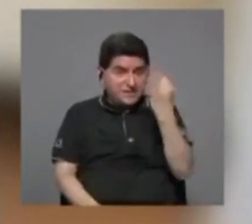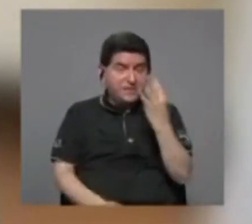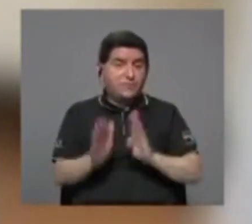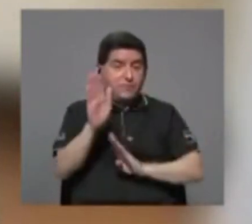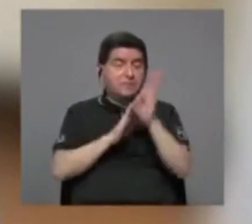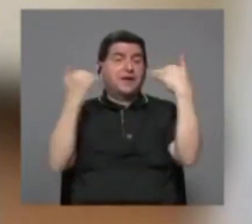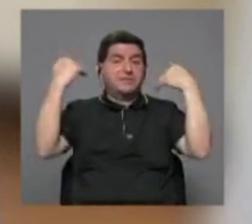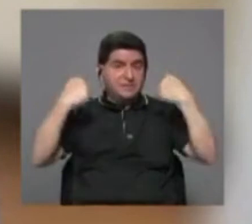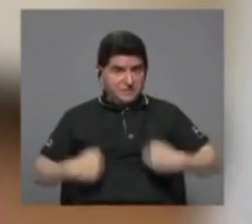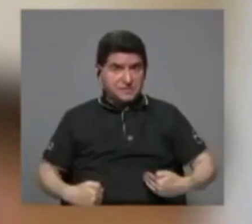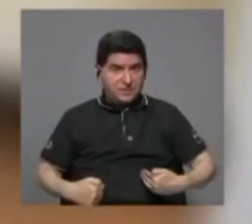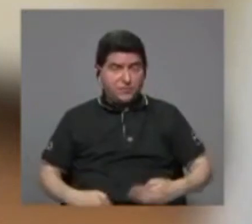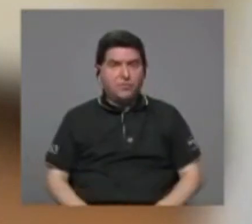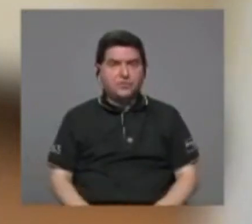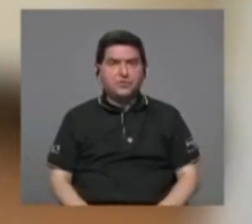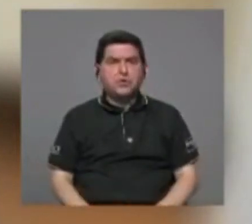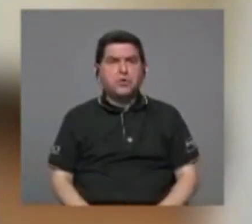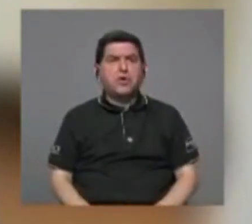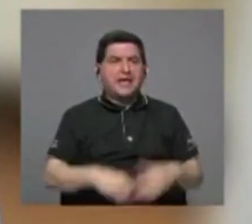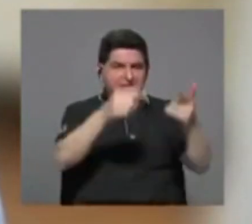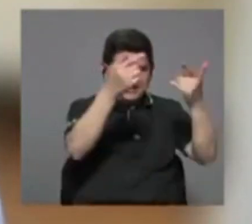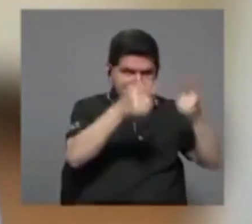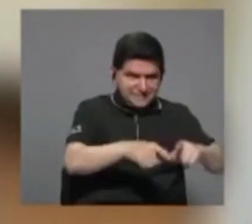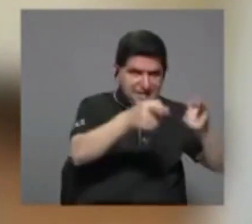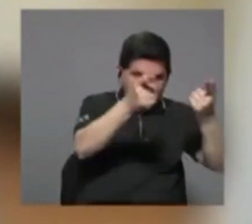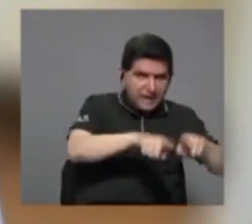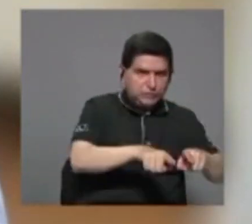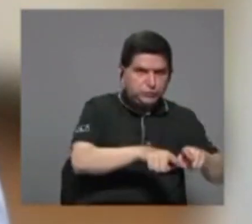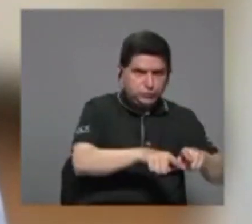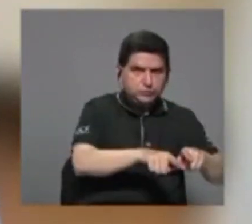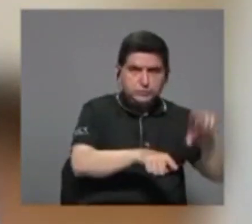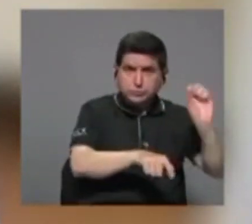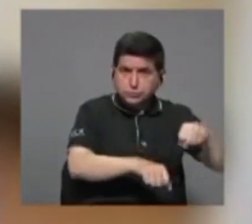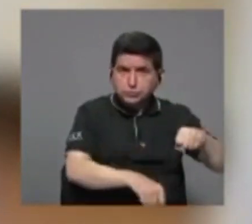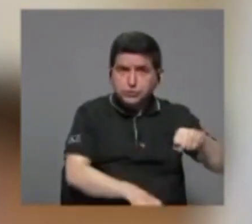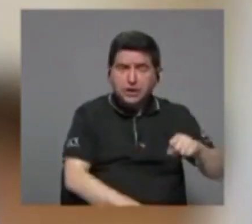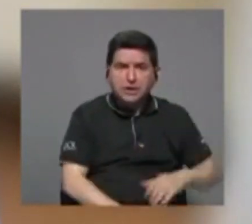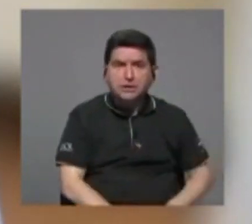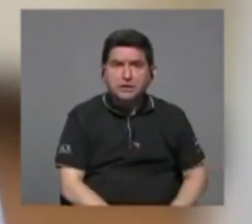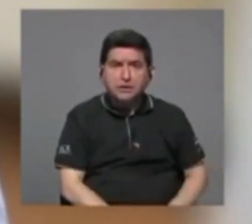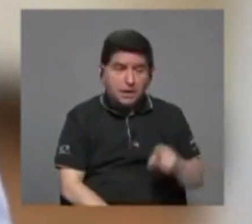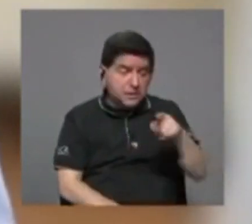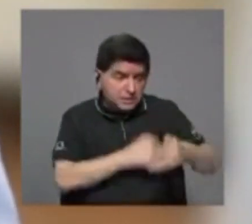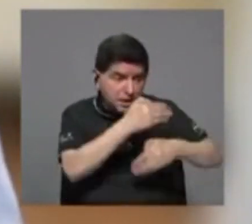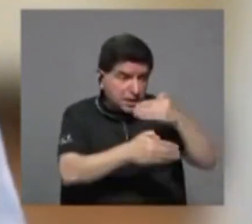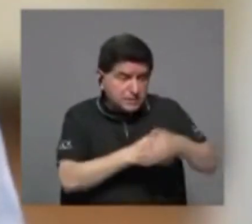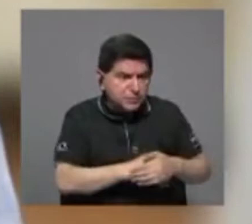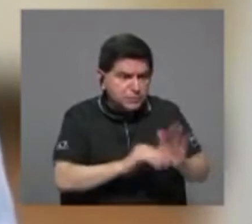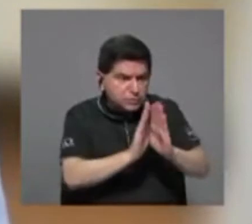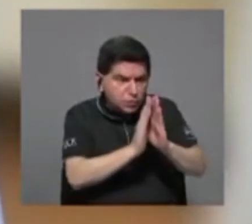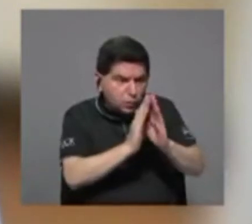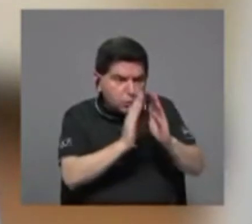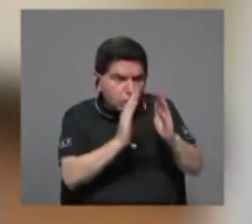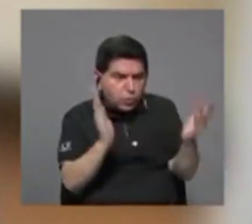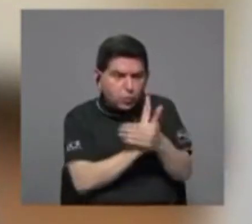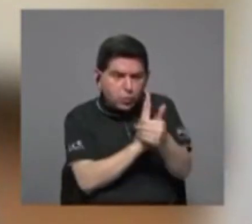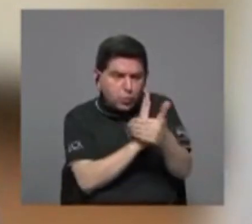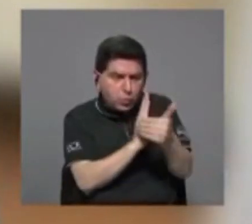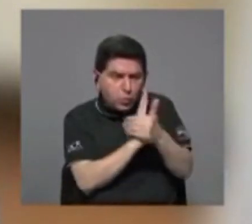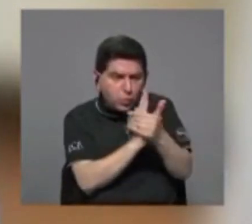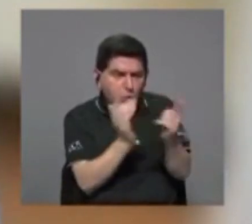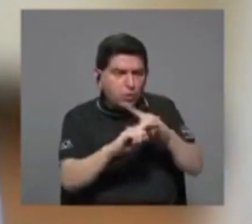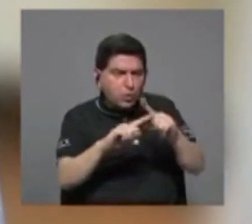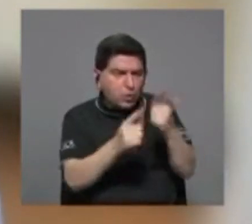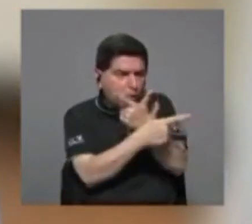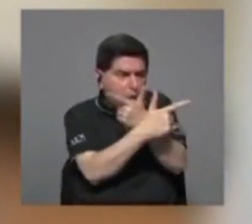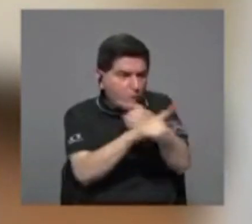desarrollo humano es tanto fáctica, es decir, el desarrollo humano es ese proceso de expansión de las capacidades y